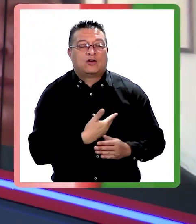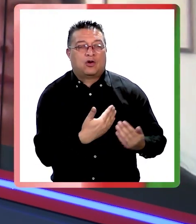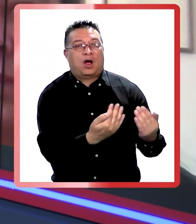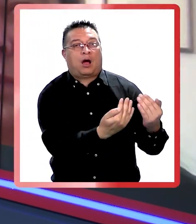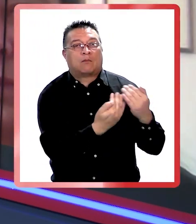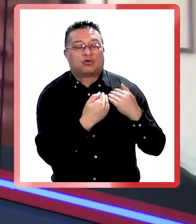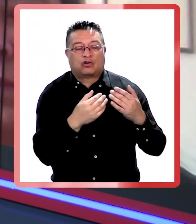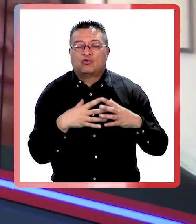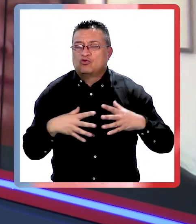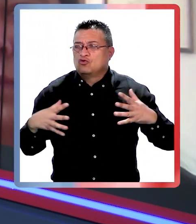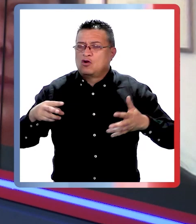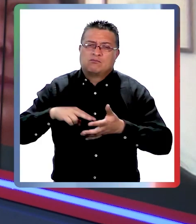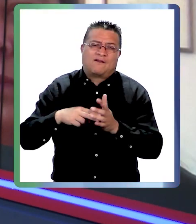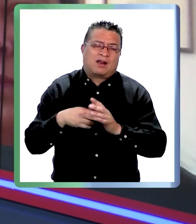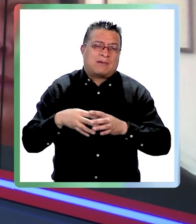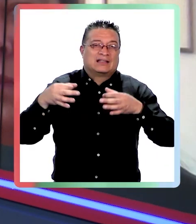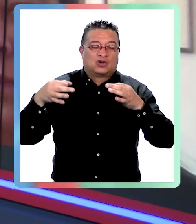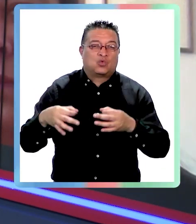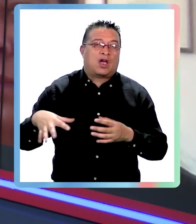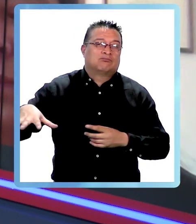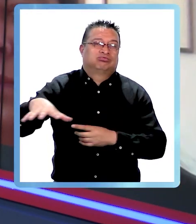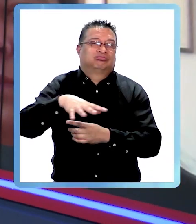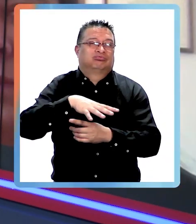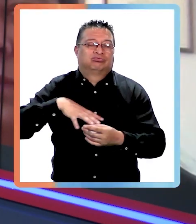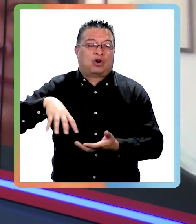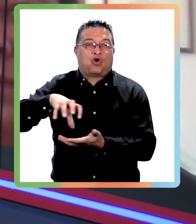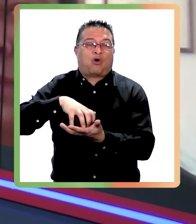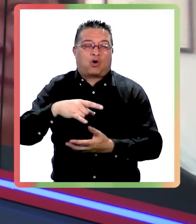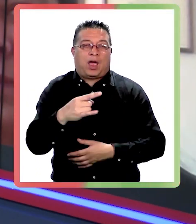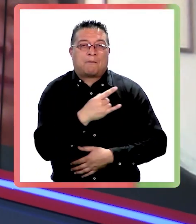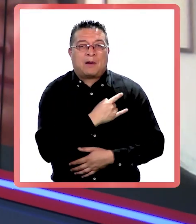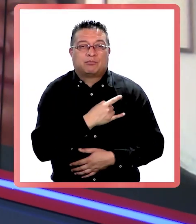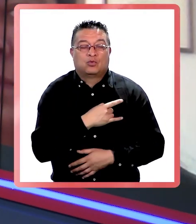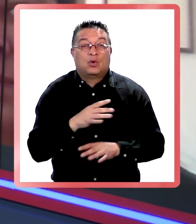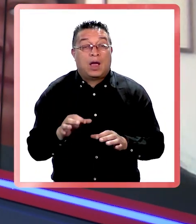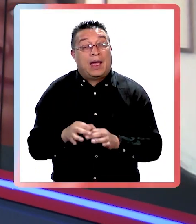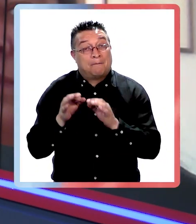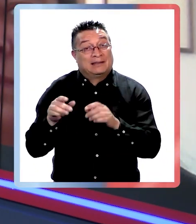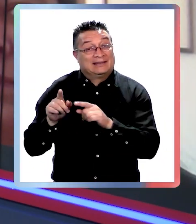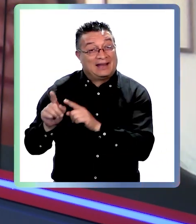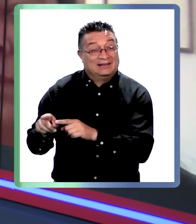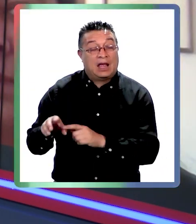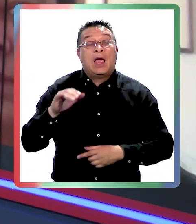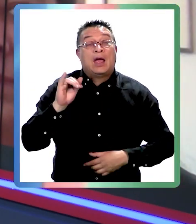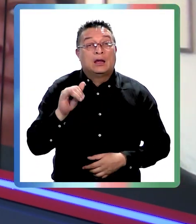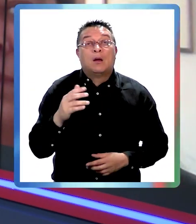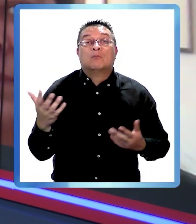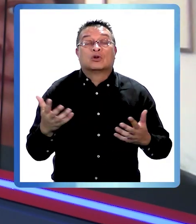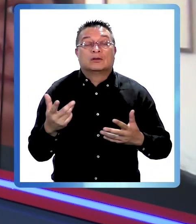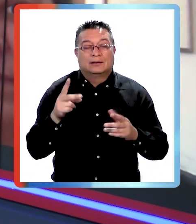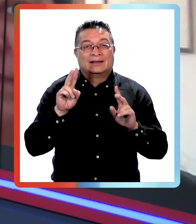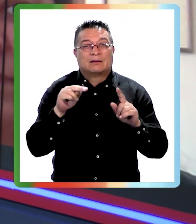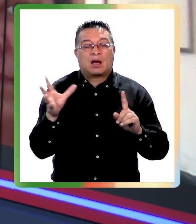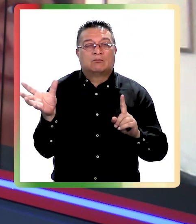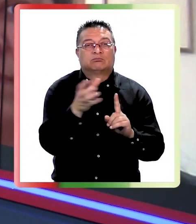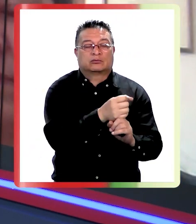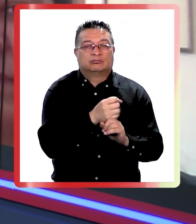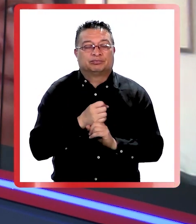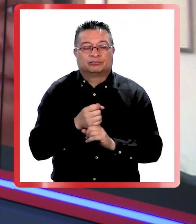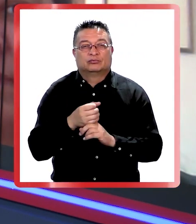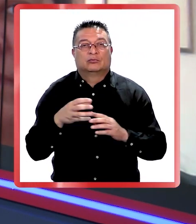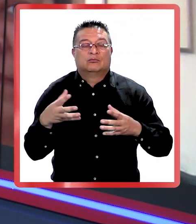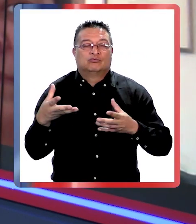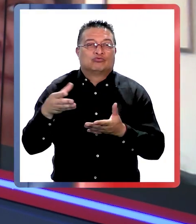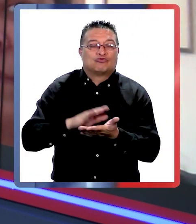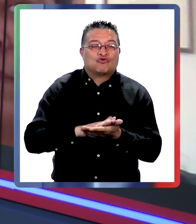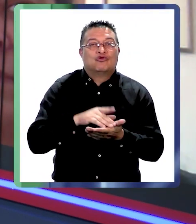al gobierno ante la desbordada crisis de seguridad que enfrenta la comuna específicamente. Todo esto en el marco del secuestro y